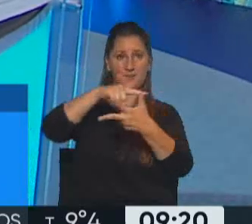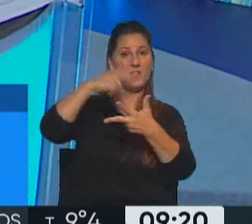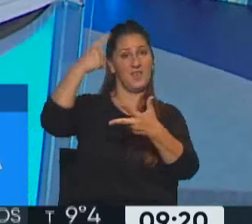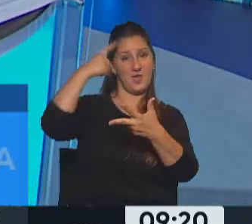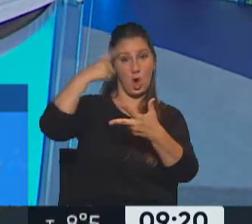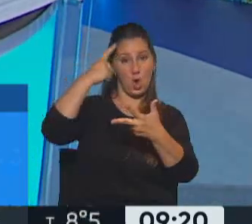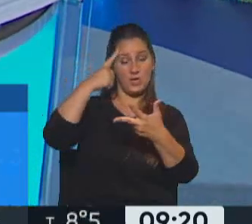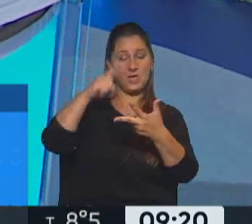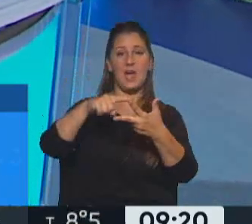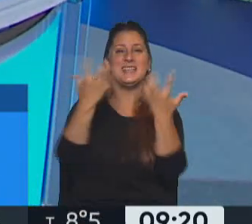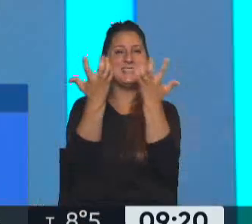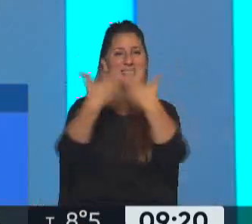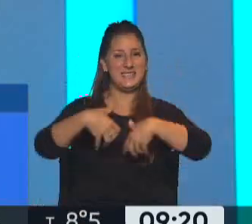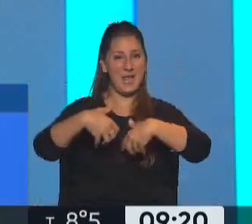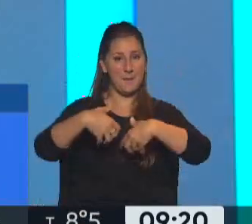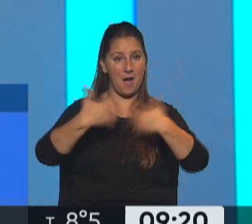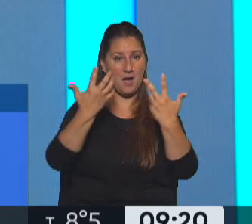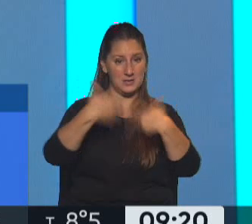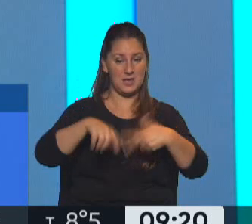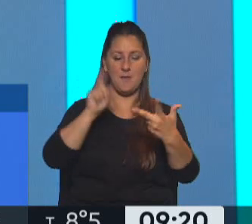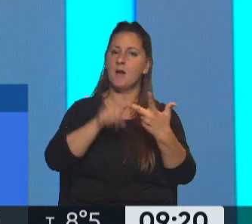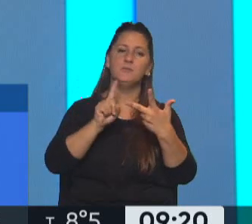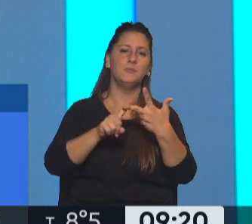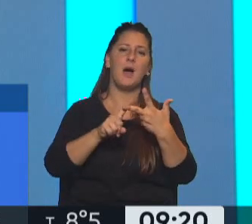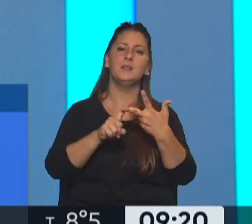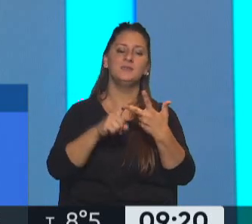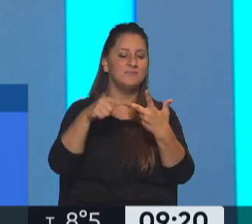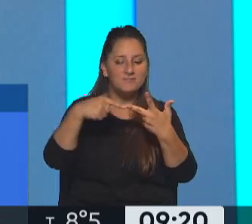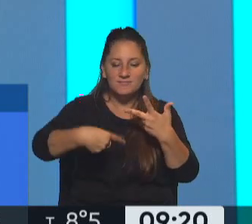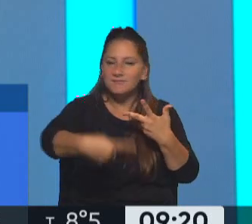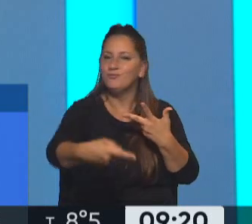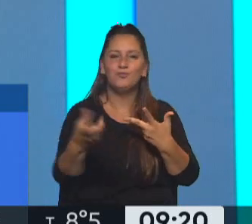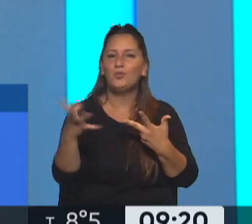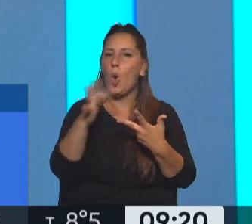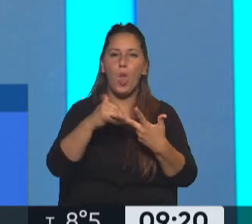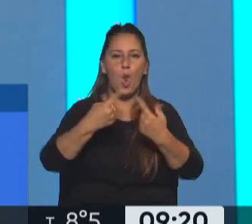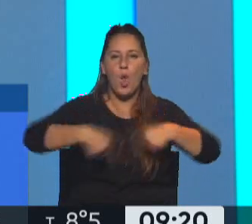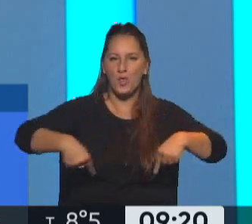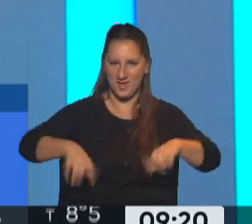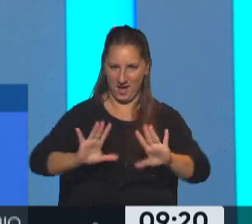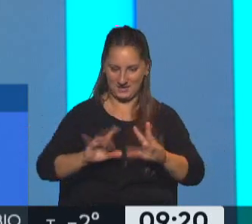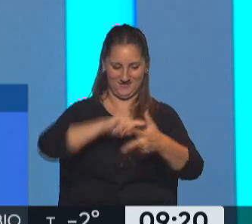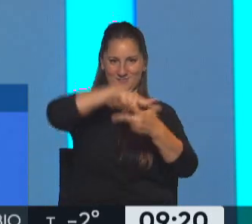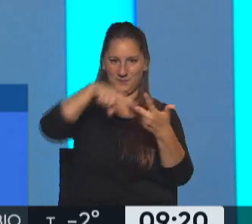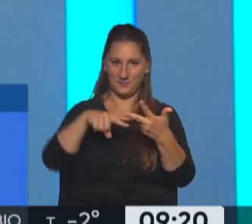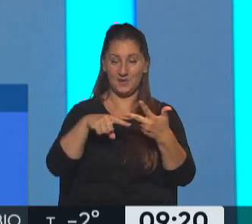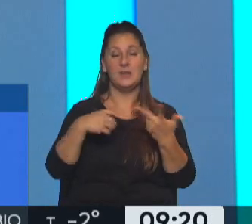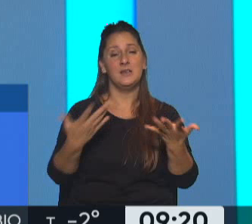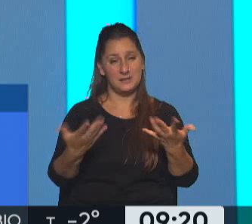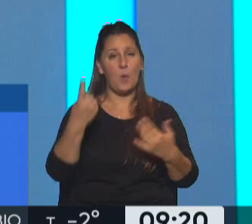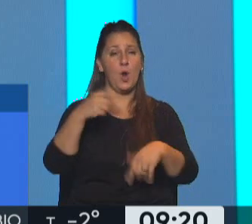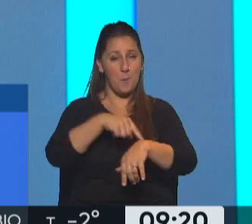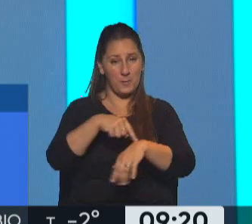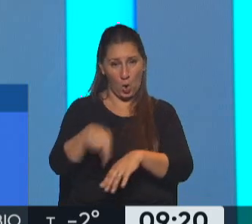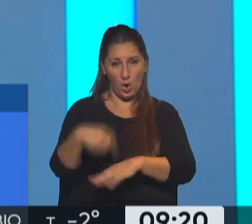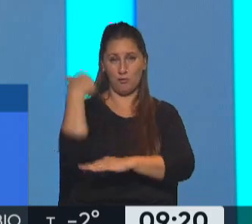ideología, su sistema institucional, pero donde más radica su valor es en la práctica social, es decir, en eso, en el día a día. Por eso digo que es bueno esta